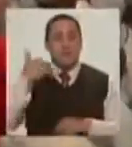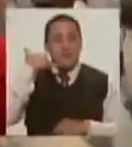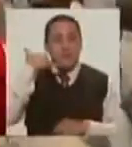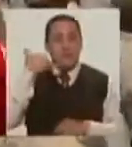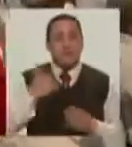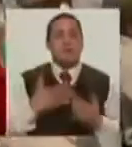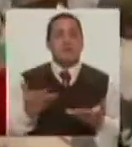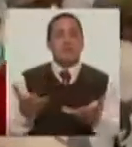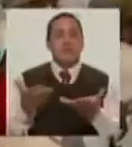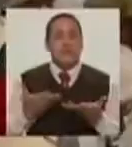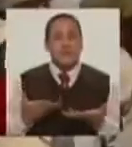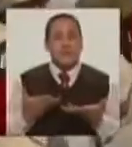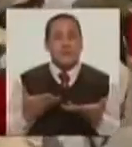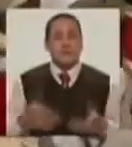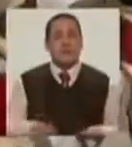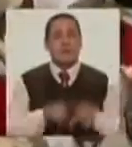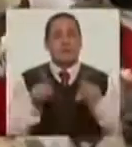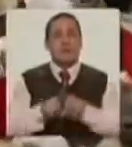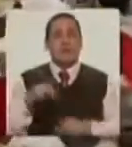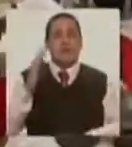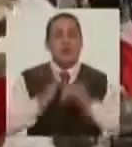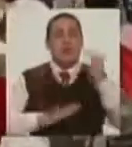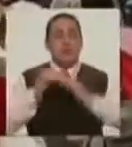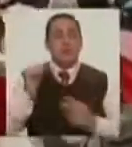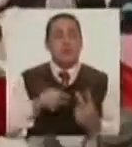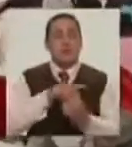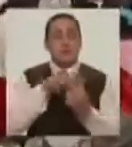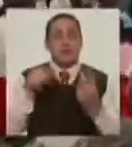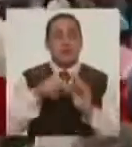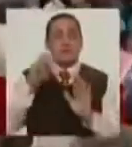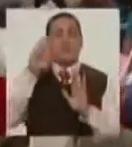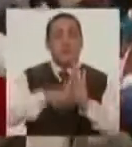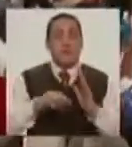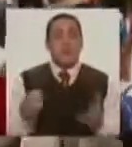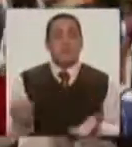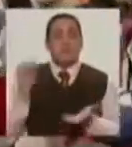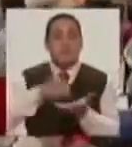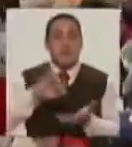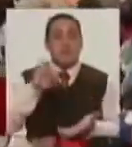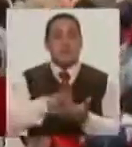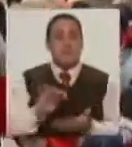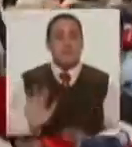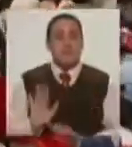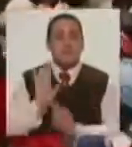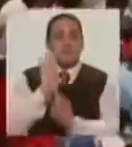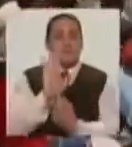telefonía, nos permite construir dos programas más que vamos a lanzarlos